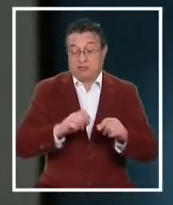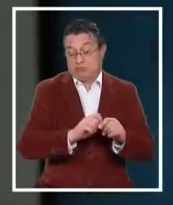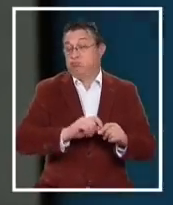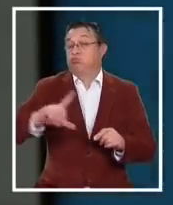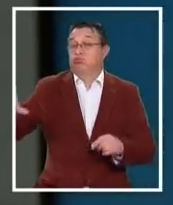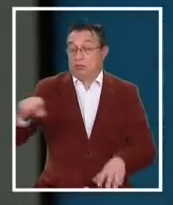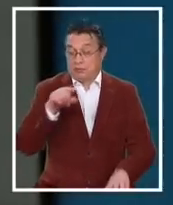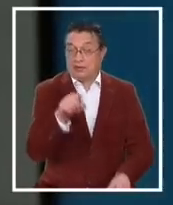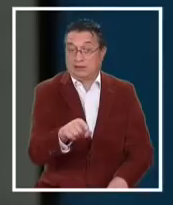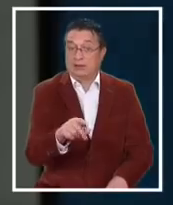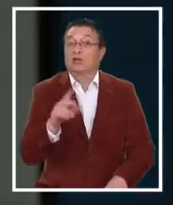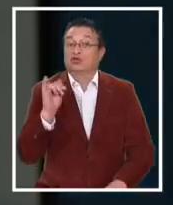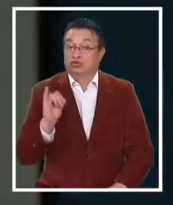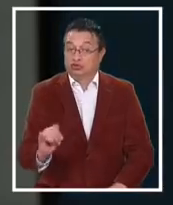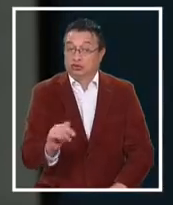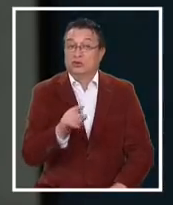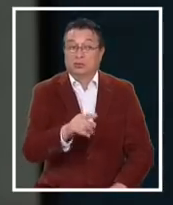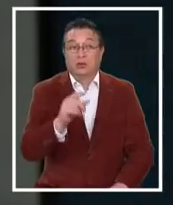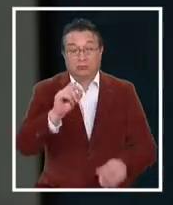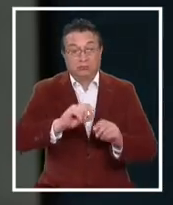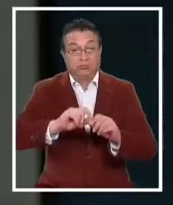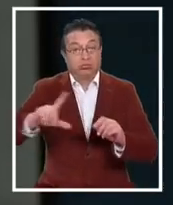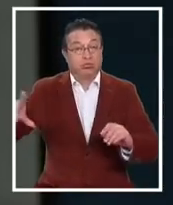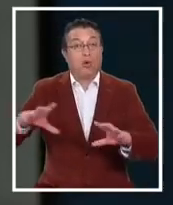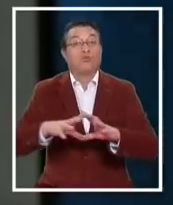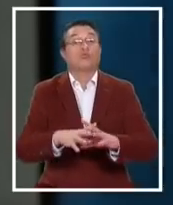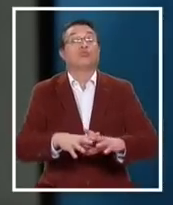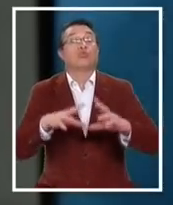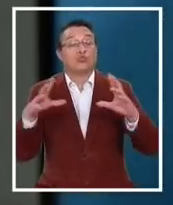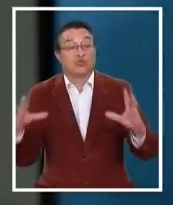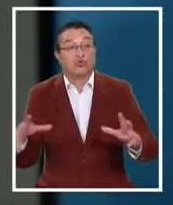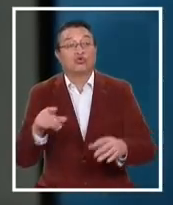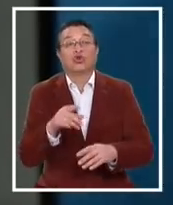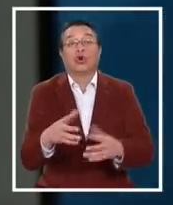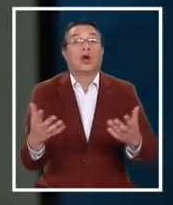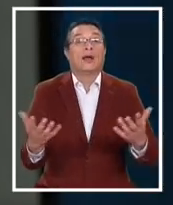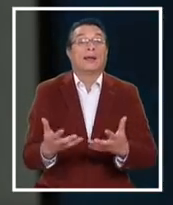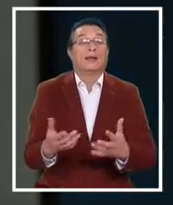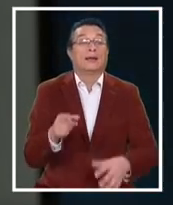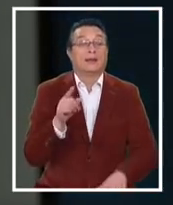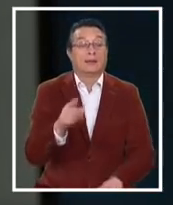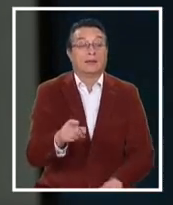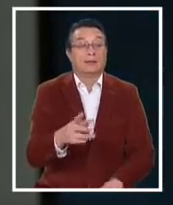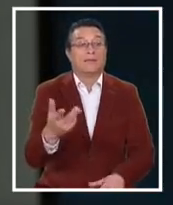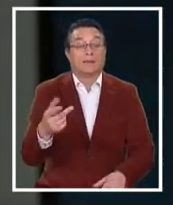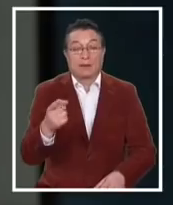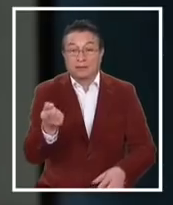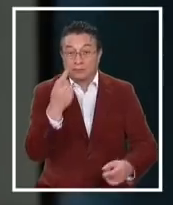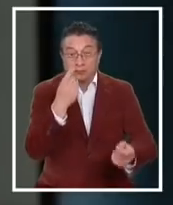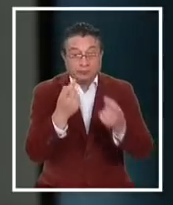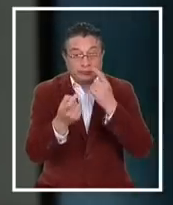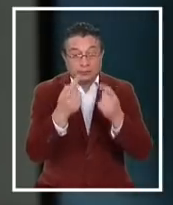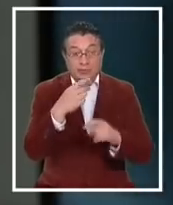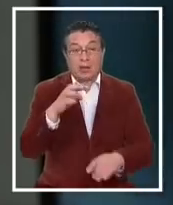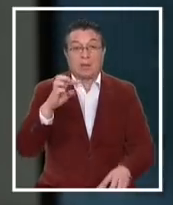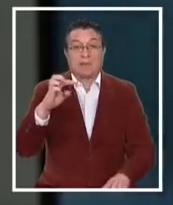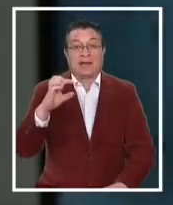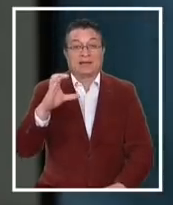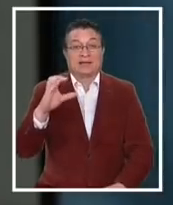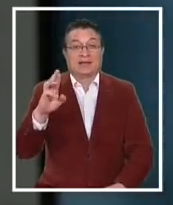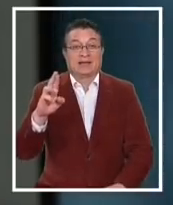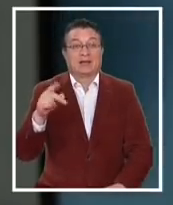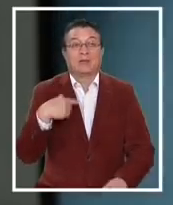positivos. También recordemos que aumentó muchísimo los test diarios de PCR,